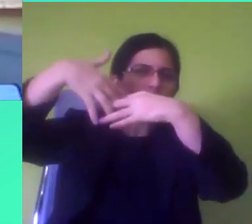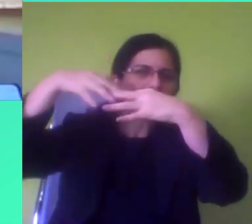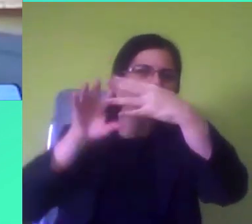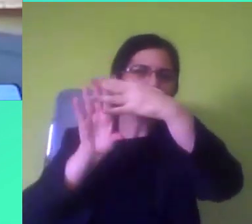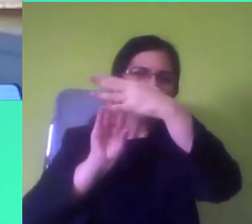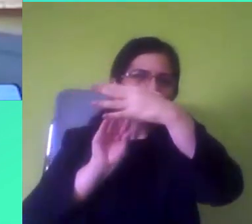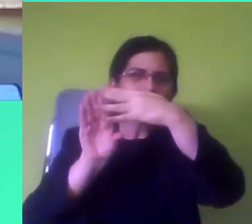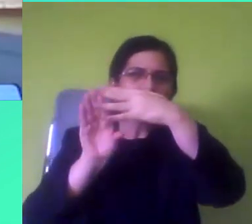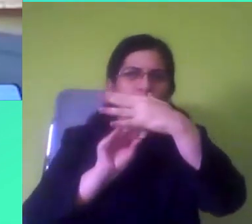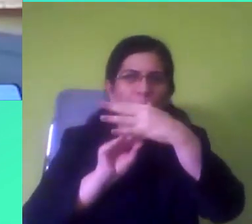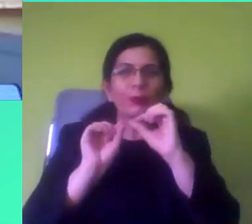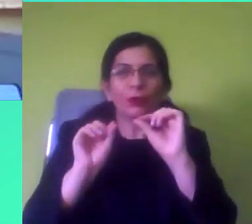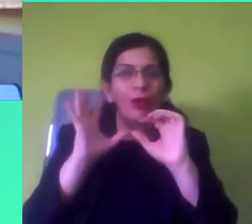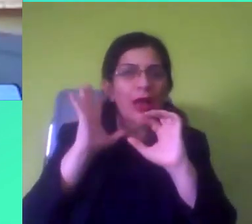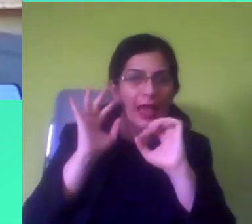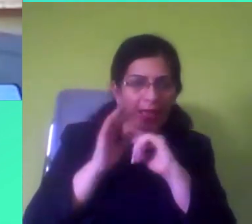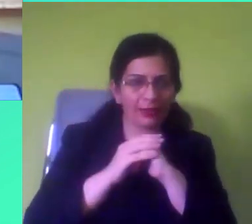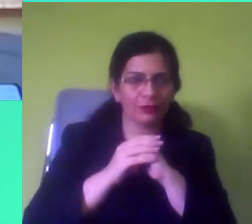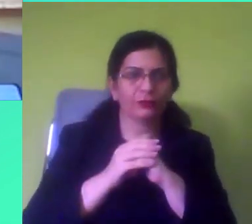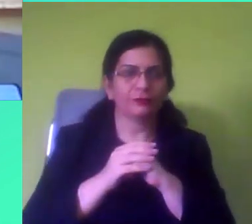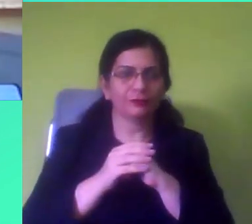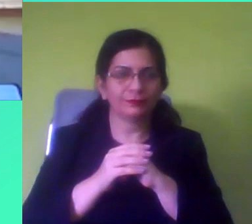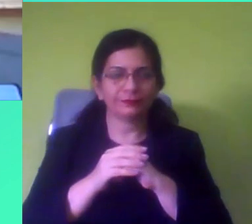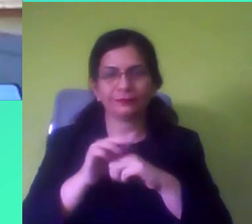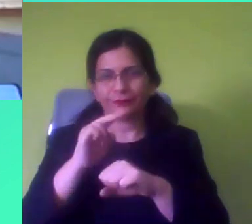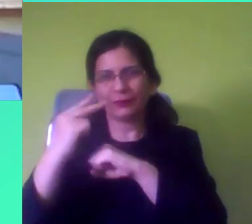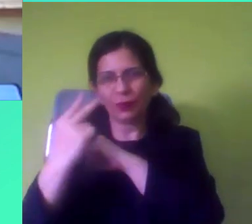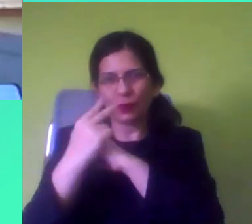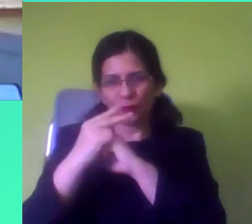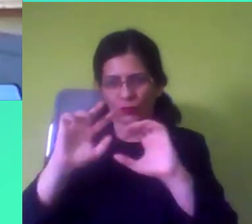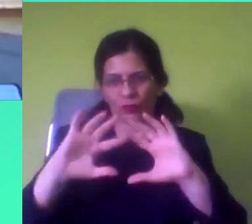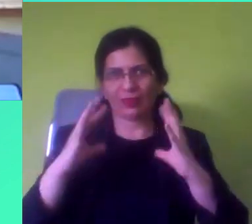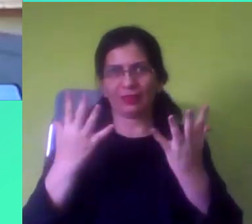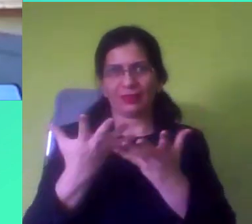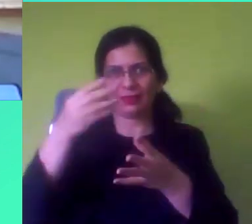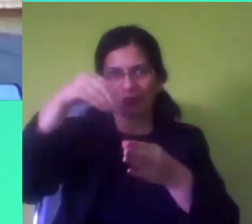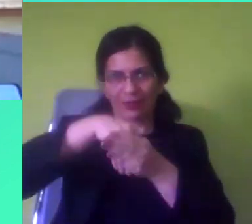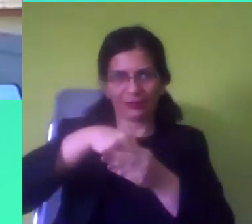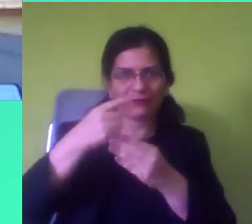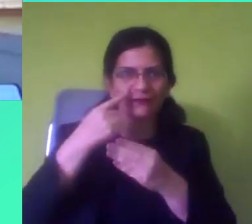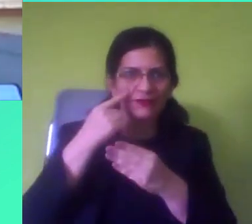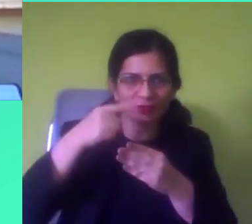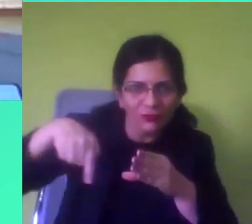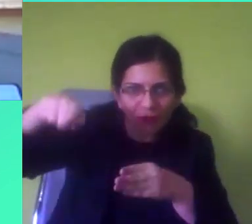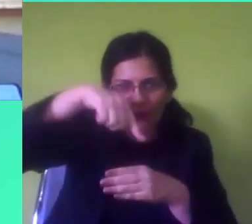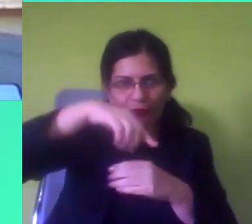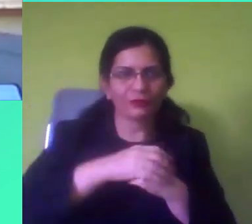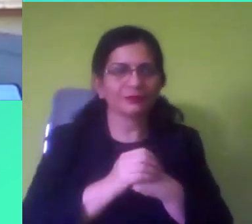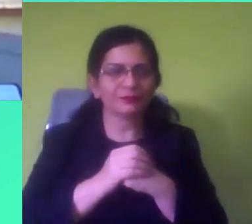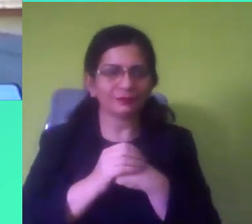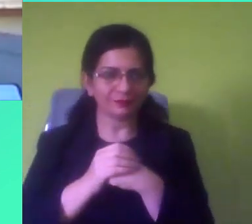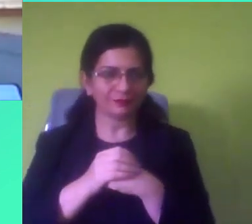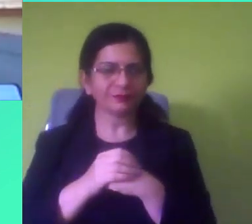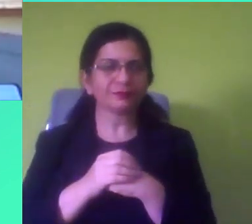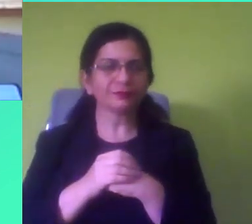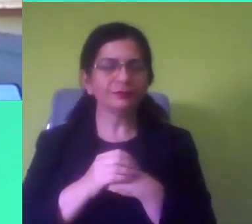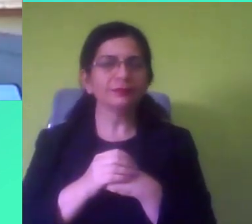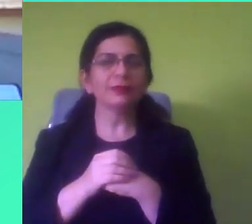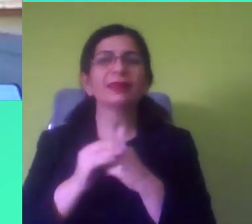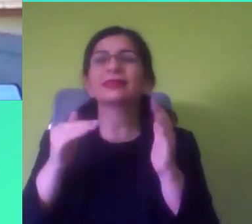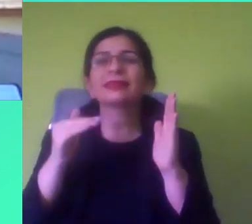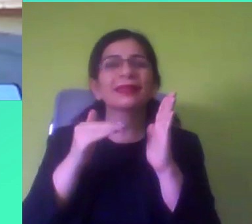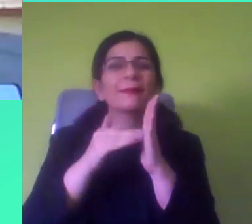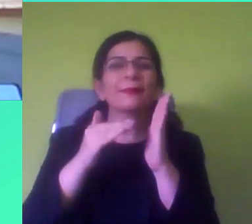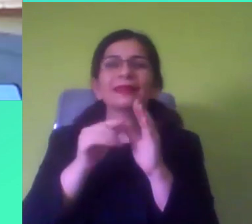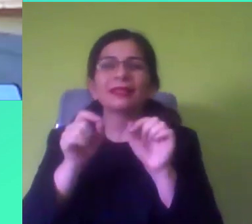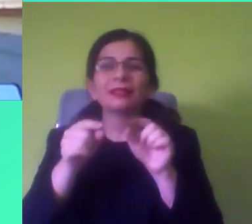guardado en la atmósfera de la Tierra y la Tierra. Dependiendo de la concentración que haya de estos